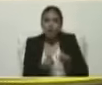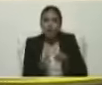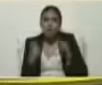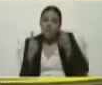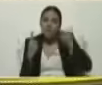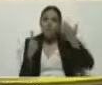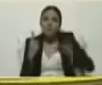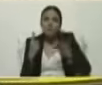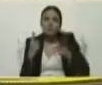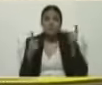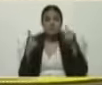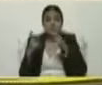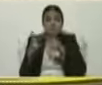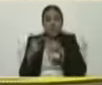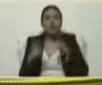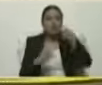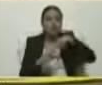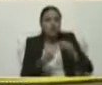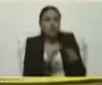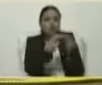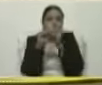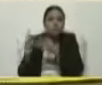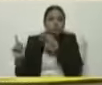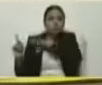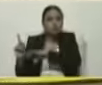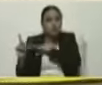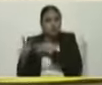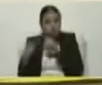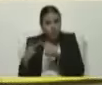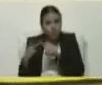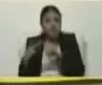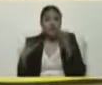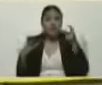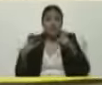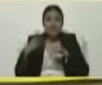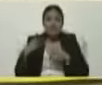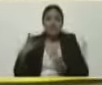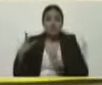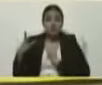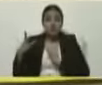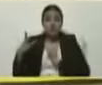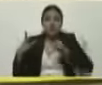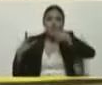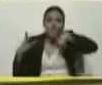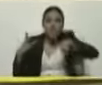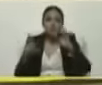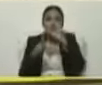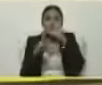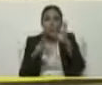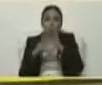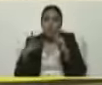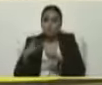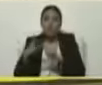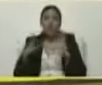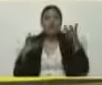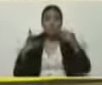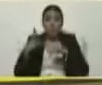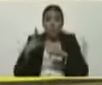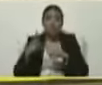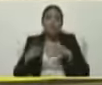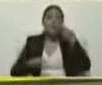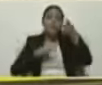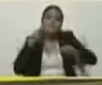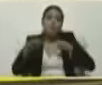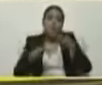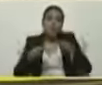El segundo, el social, la recuperación social. El tercero, cultural, la identidad nacional. Y el cuarto, político. Pero